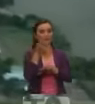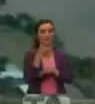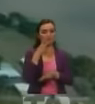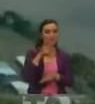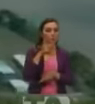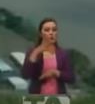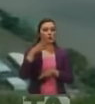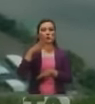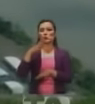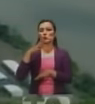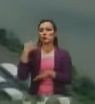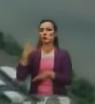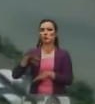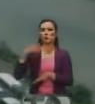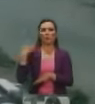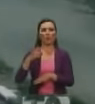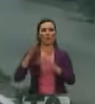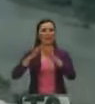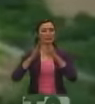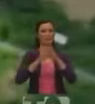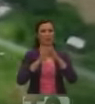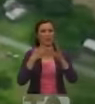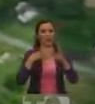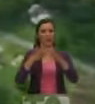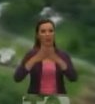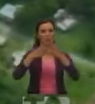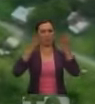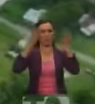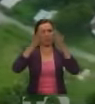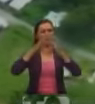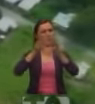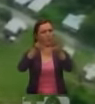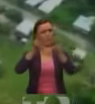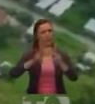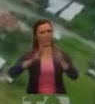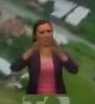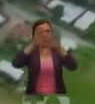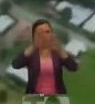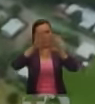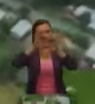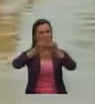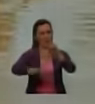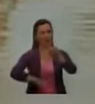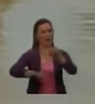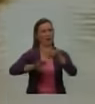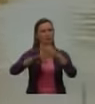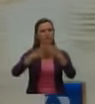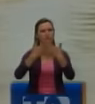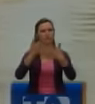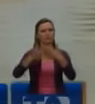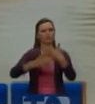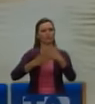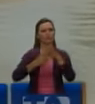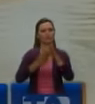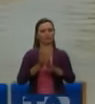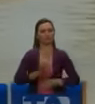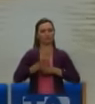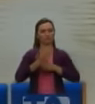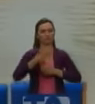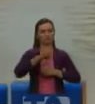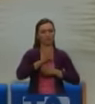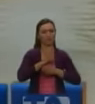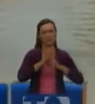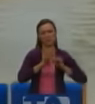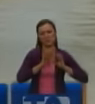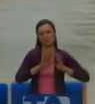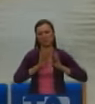alentador. Poblados enteros se quedaron incomunicados por la fuerte lluvia que sigue cayendo en la zona. Recautelando la seguridad, tuvimos que